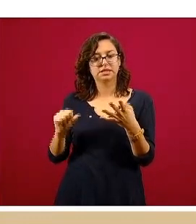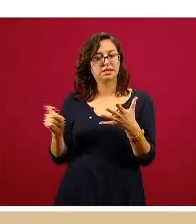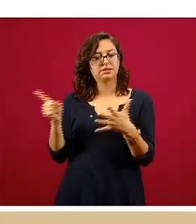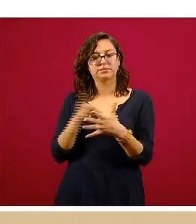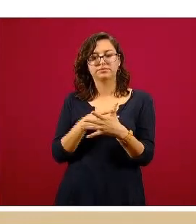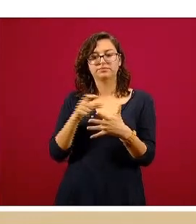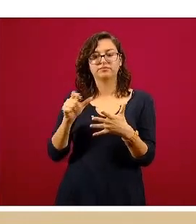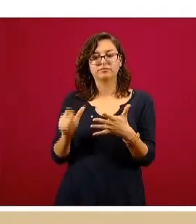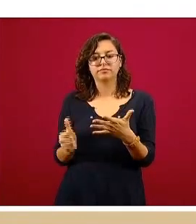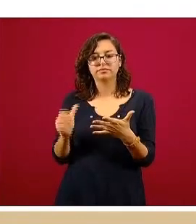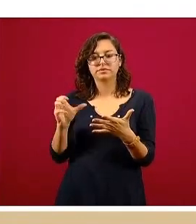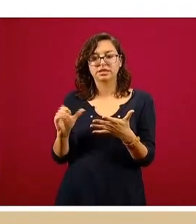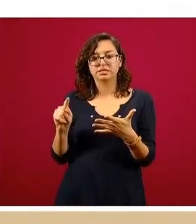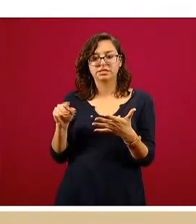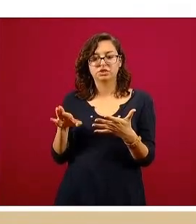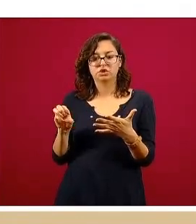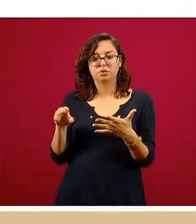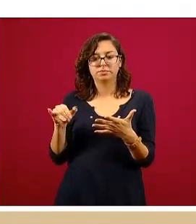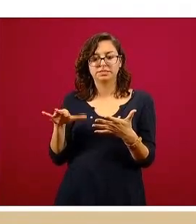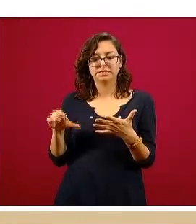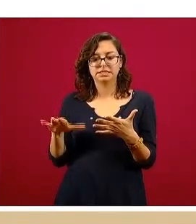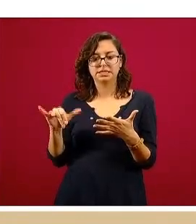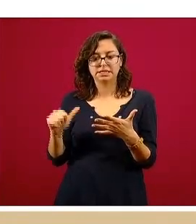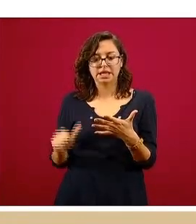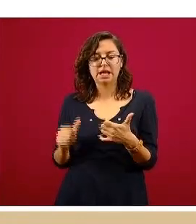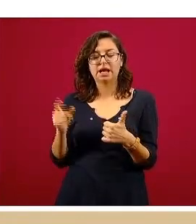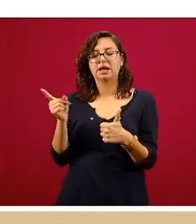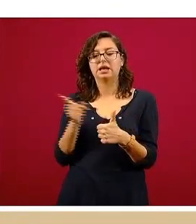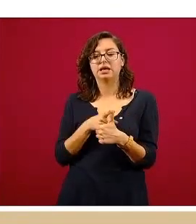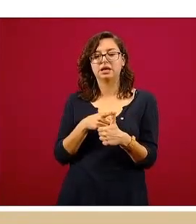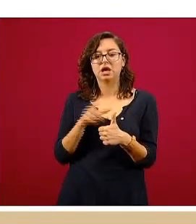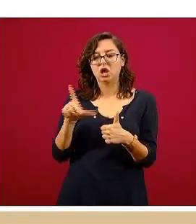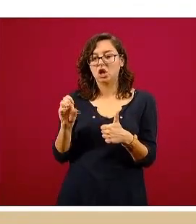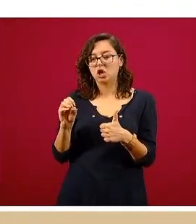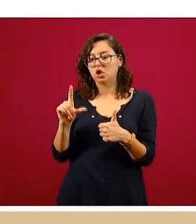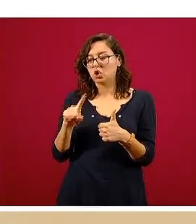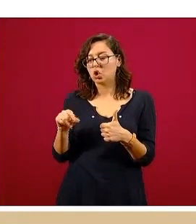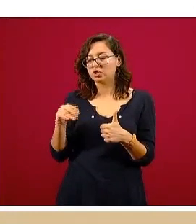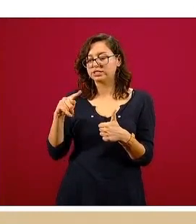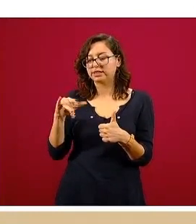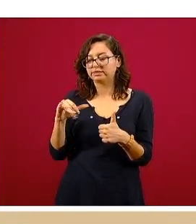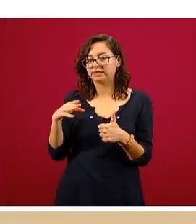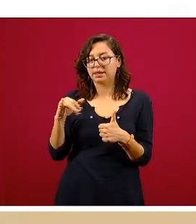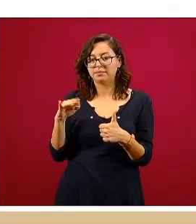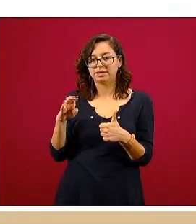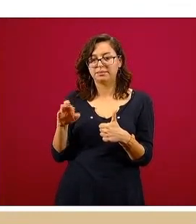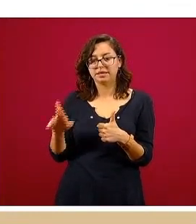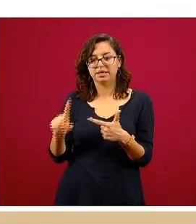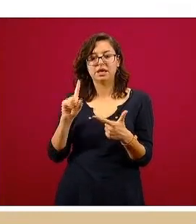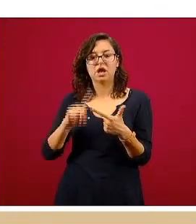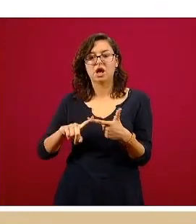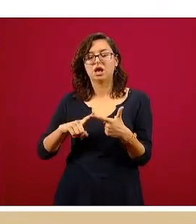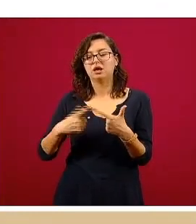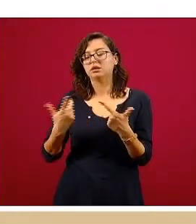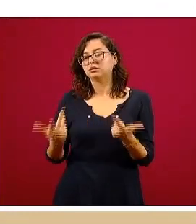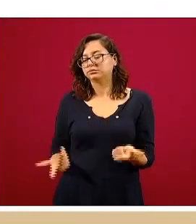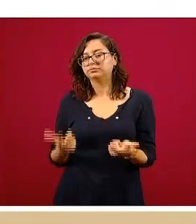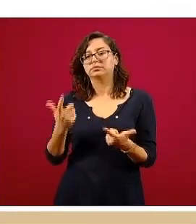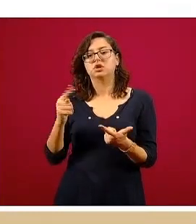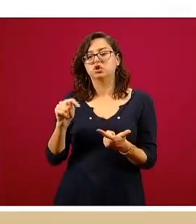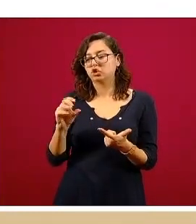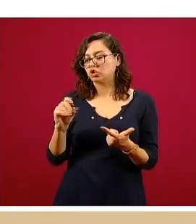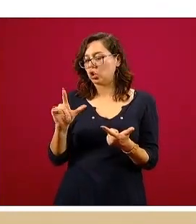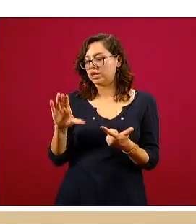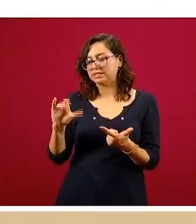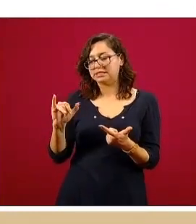nitazoxamida, la citromicina, el oseltamivir, ya les mencioné la hidroxicloroquina, ya les dije el